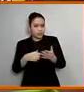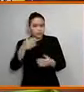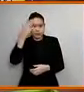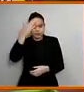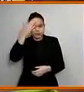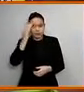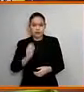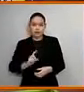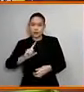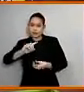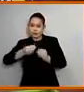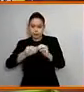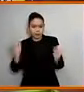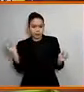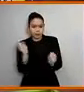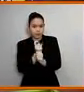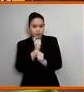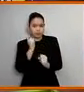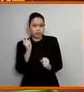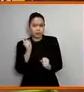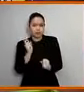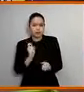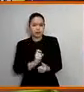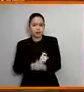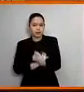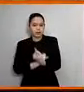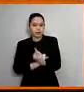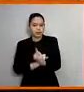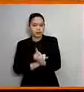a conocer el primer dígito afortunado. Atentos.